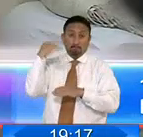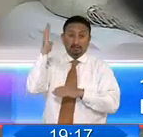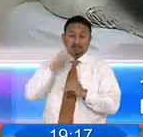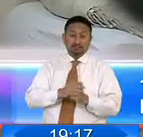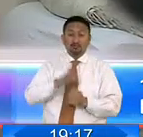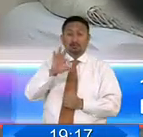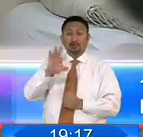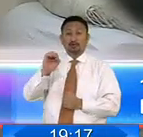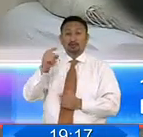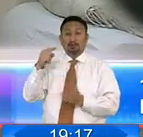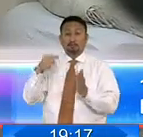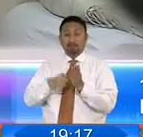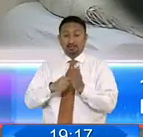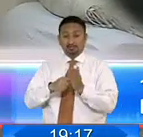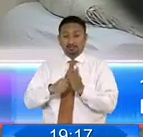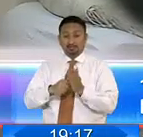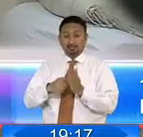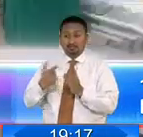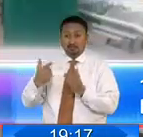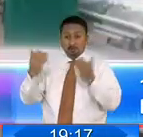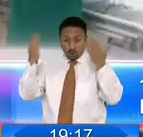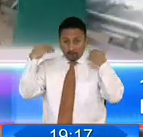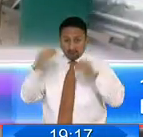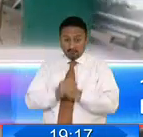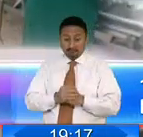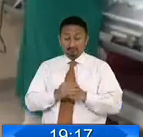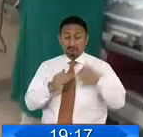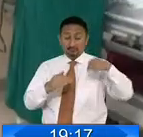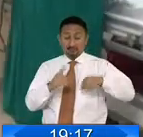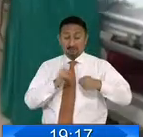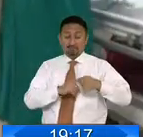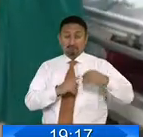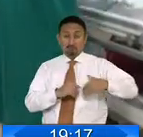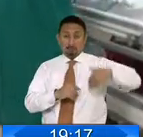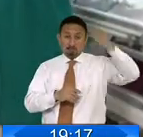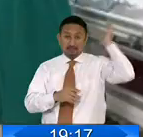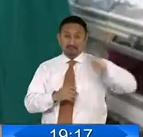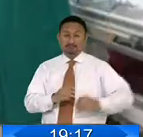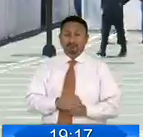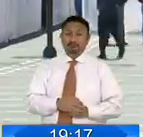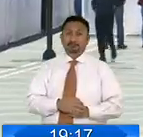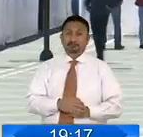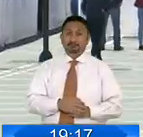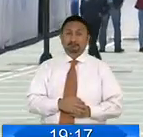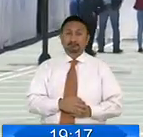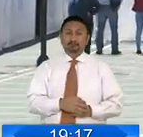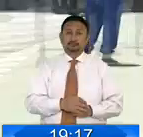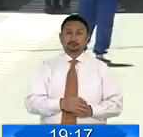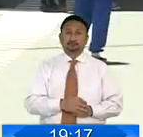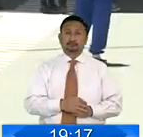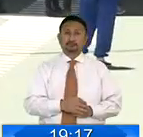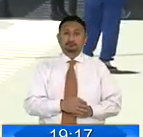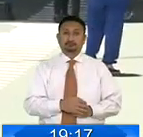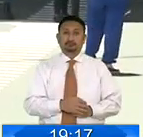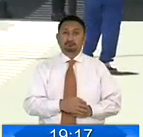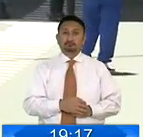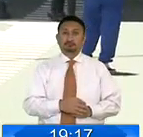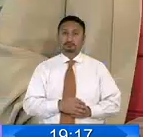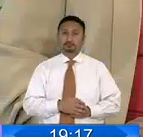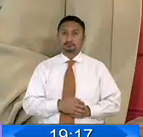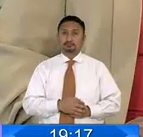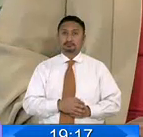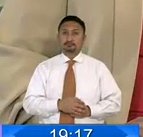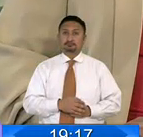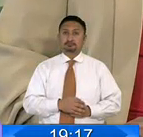90 mil casos de coronavirus en medio de un sistema de salud que continúa a tope informó y rojas